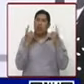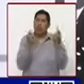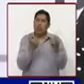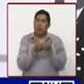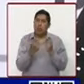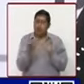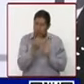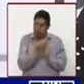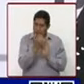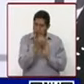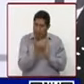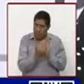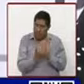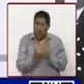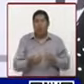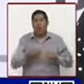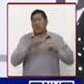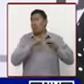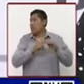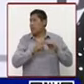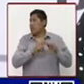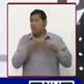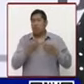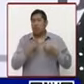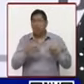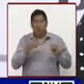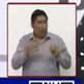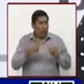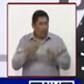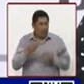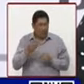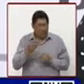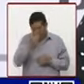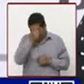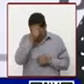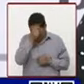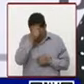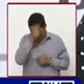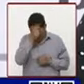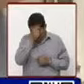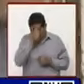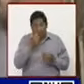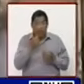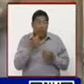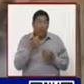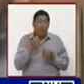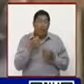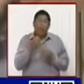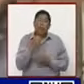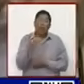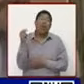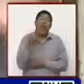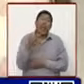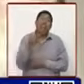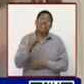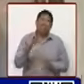está estipulado por el tema del incremento de la venta de recursos naturales en